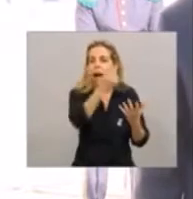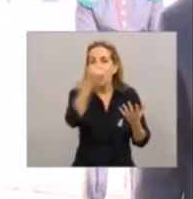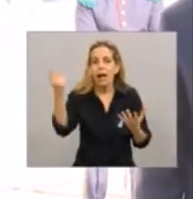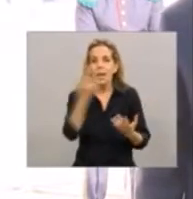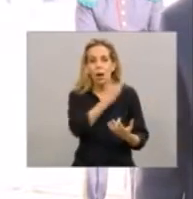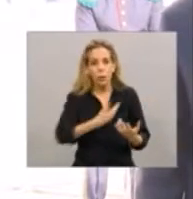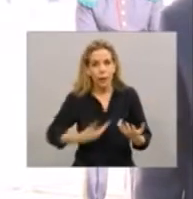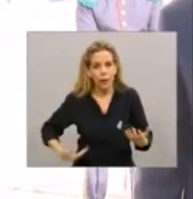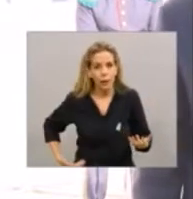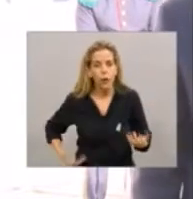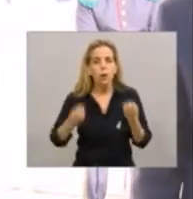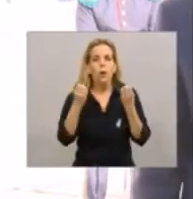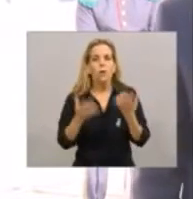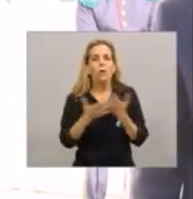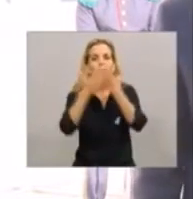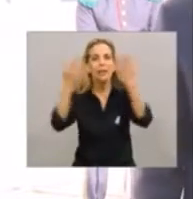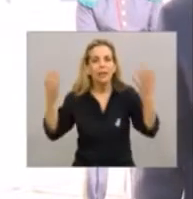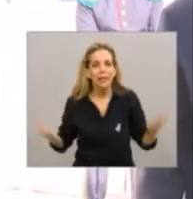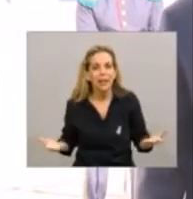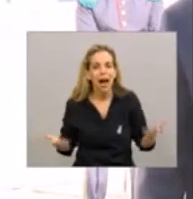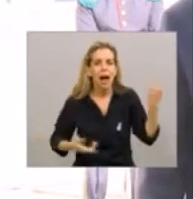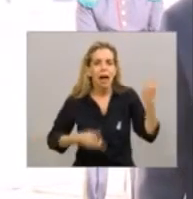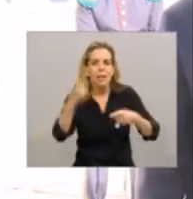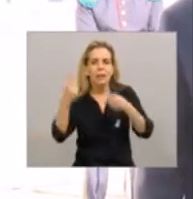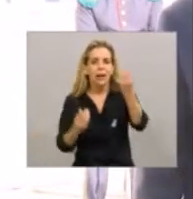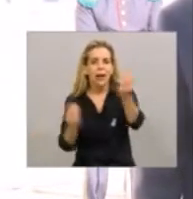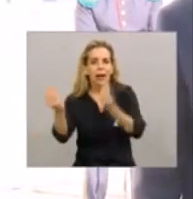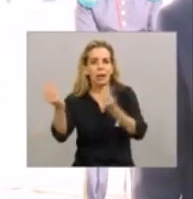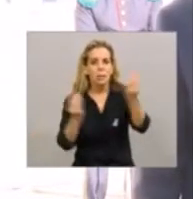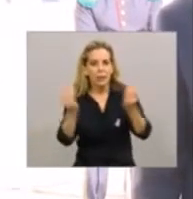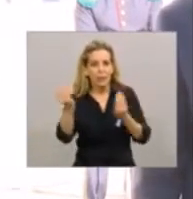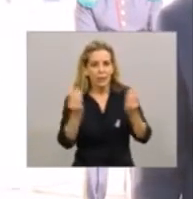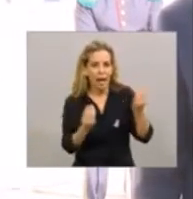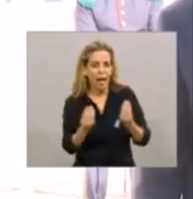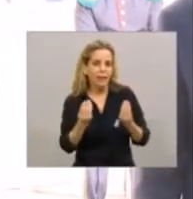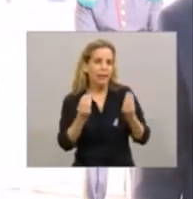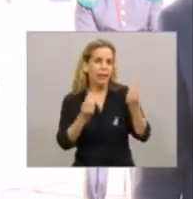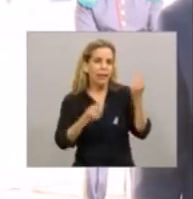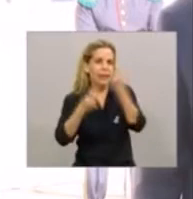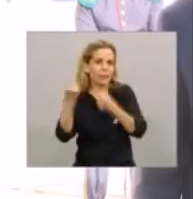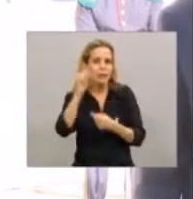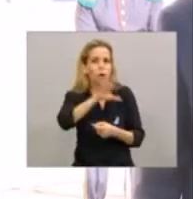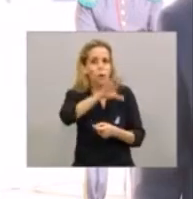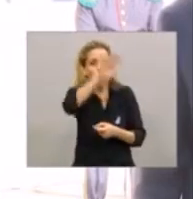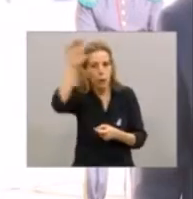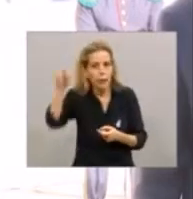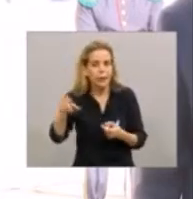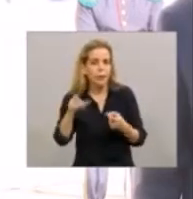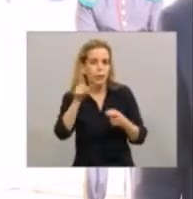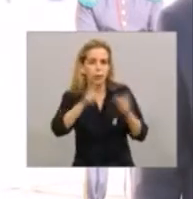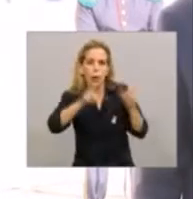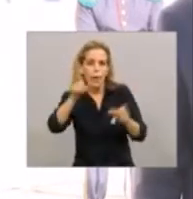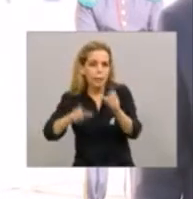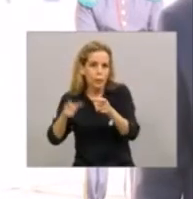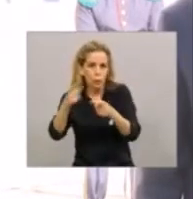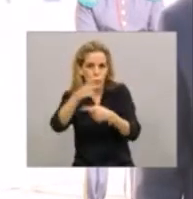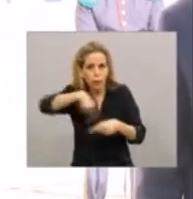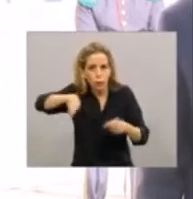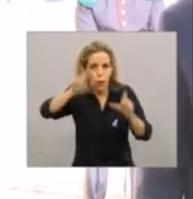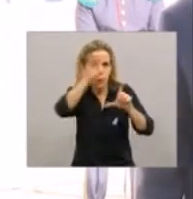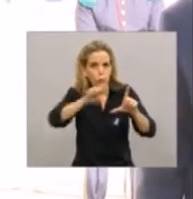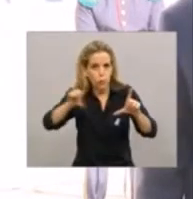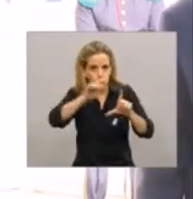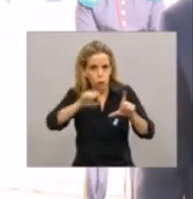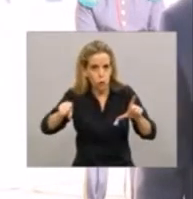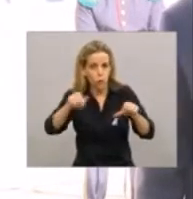a todas las instituciones y los representantes de estas instituciones que lo están acompañando en un día